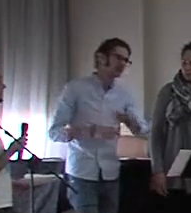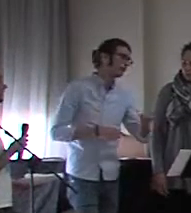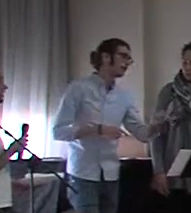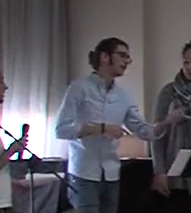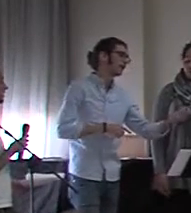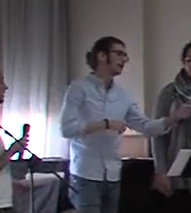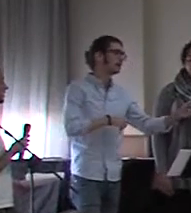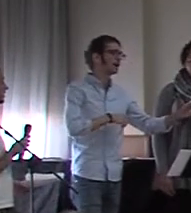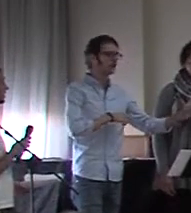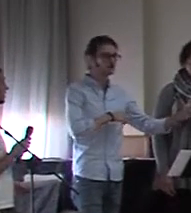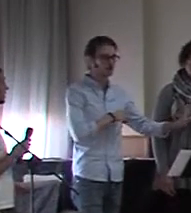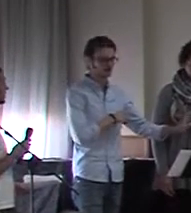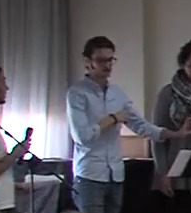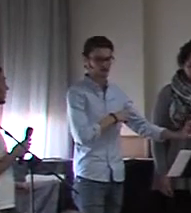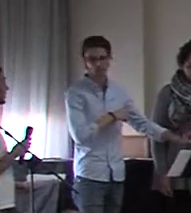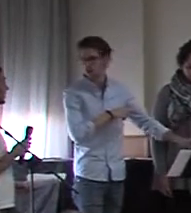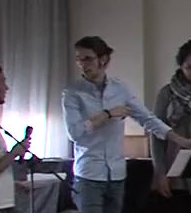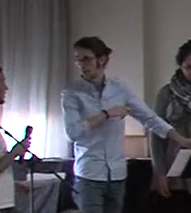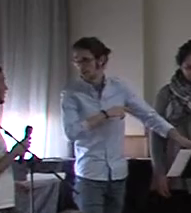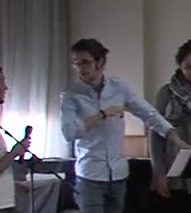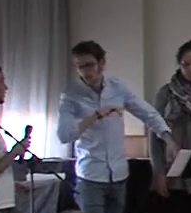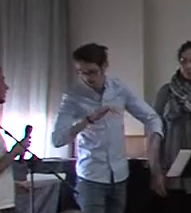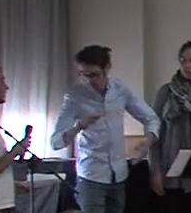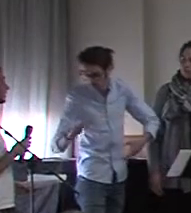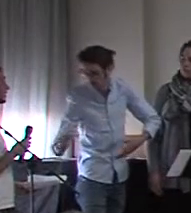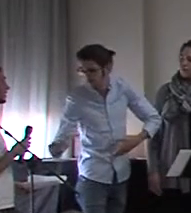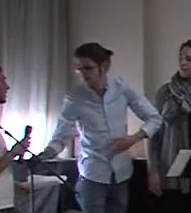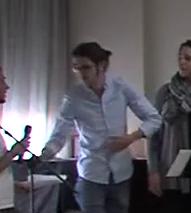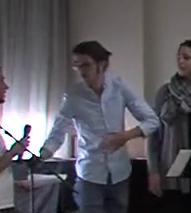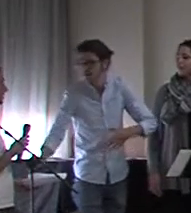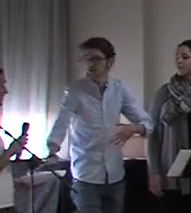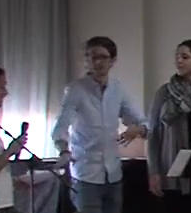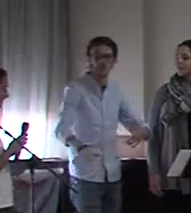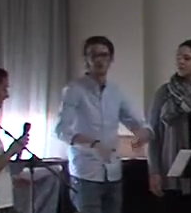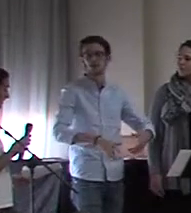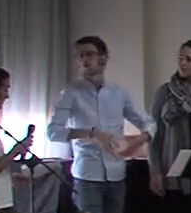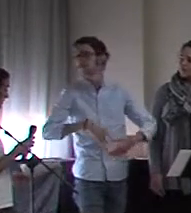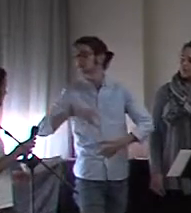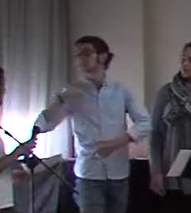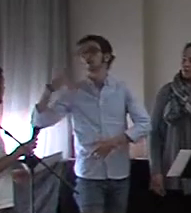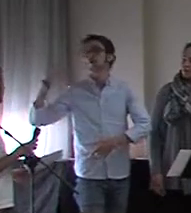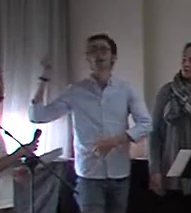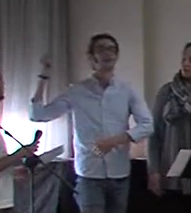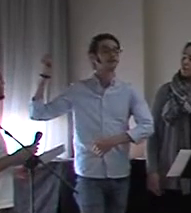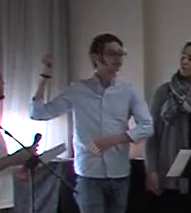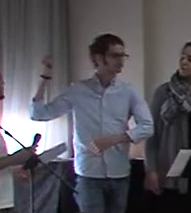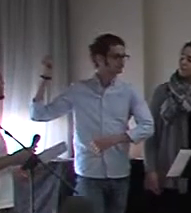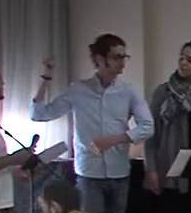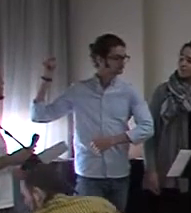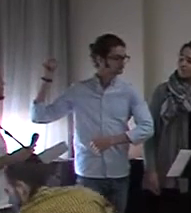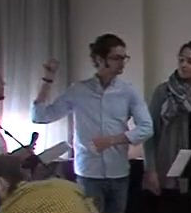mi hermana lo quiere, conmigo hasta el cielo sube.